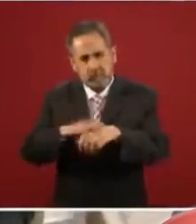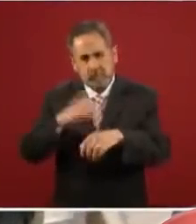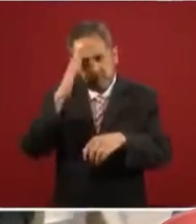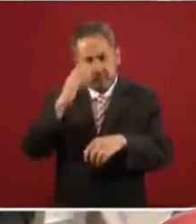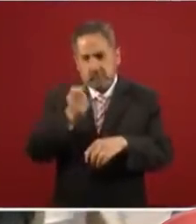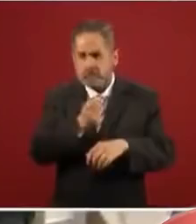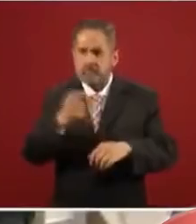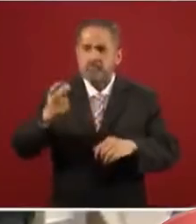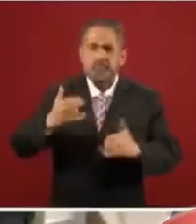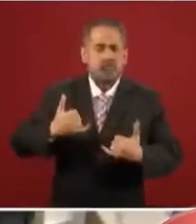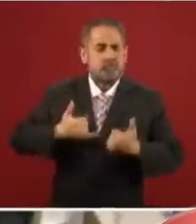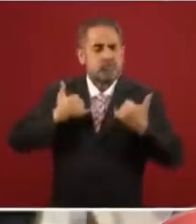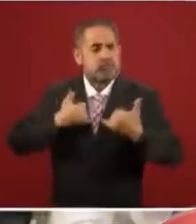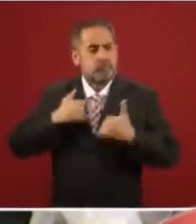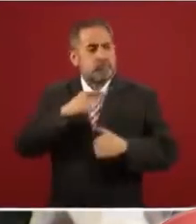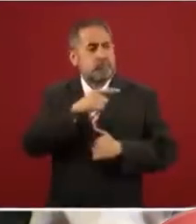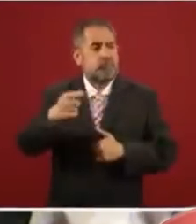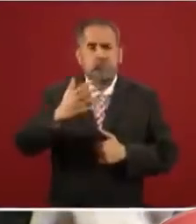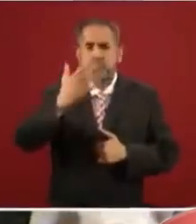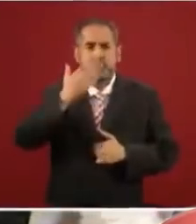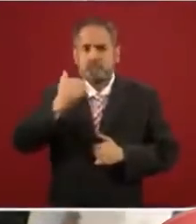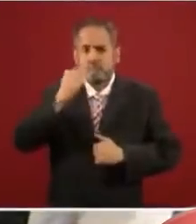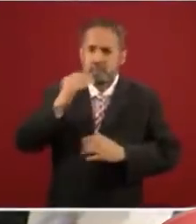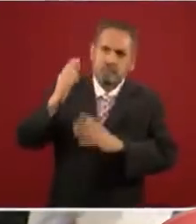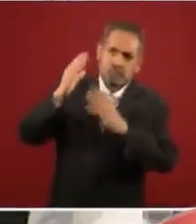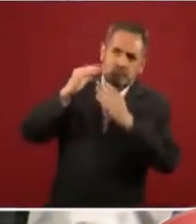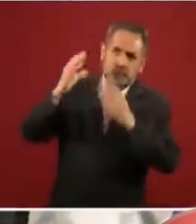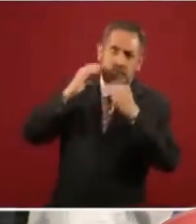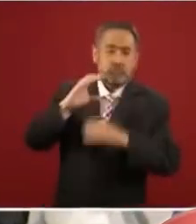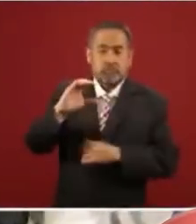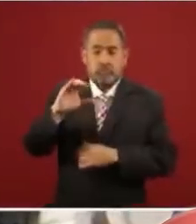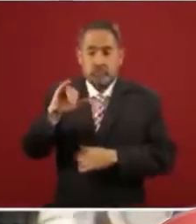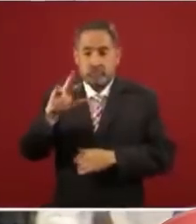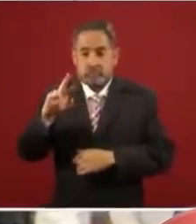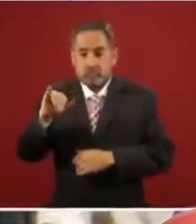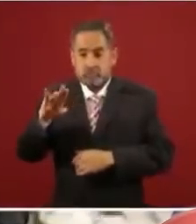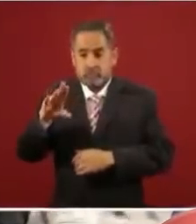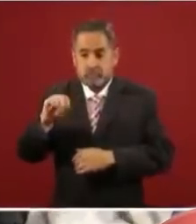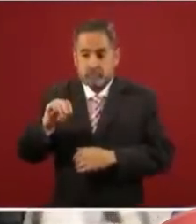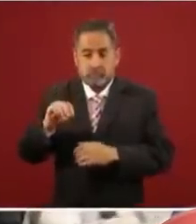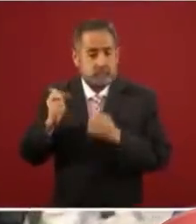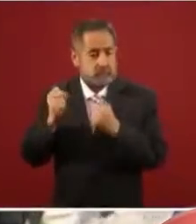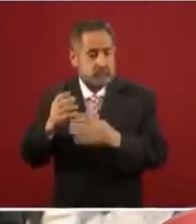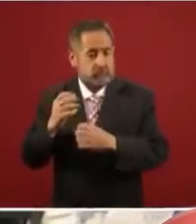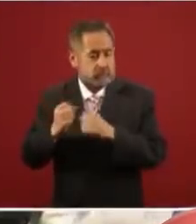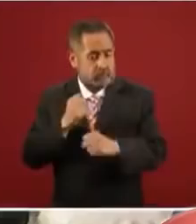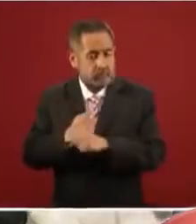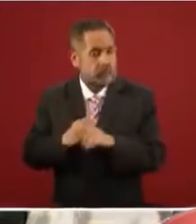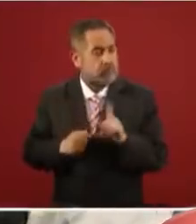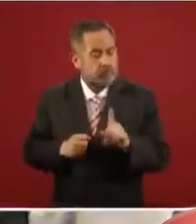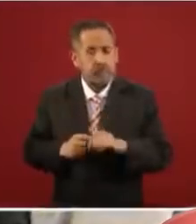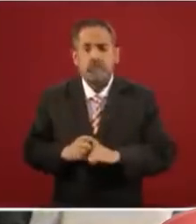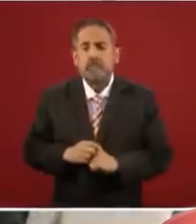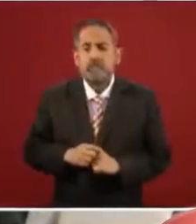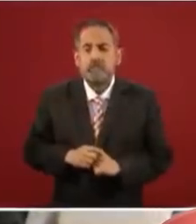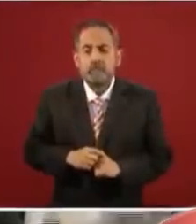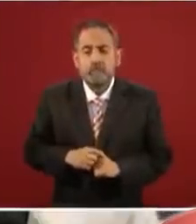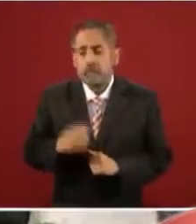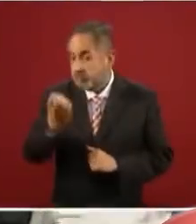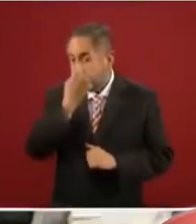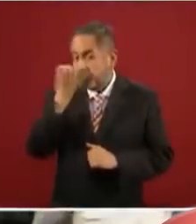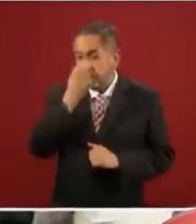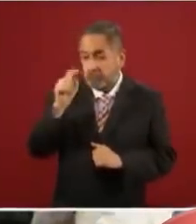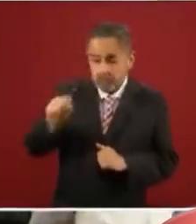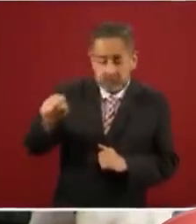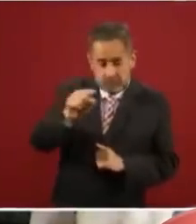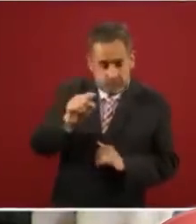no han tenido esta formación en muchos años, saber si en las escuelas hay el personal indicado, pero